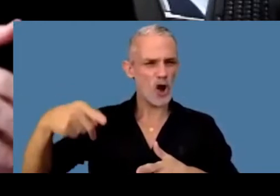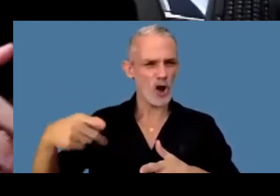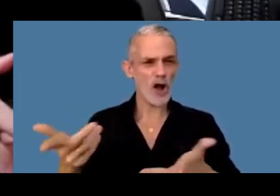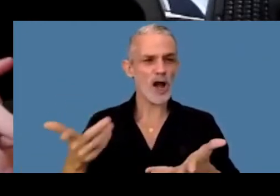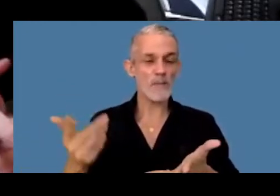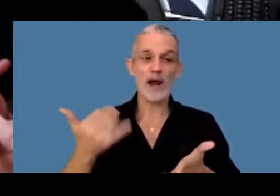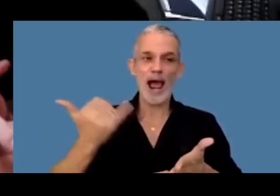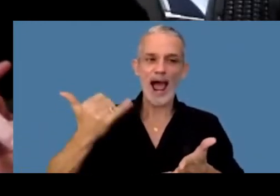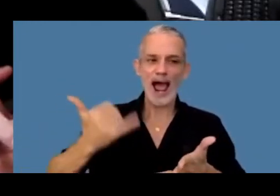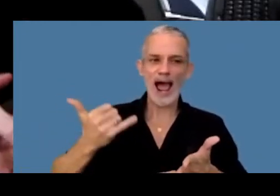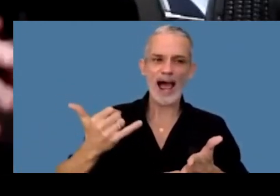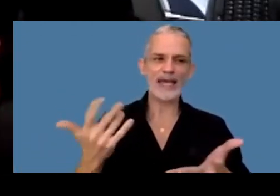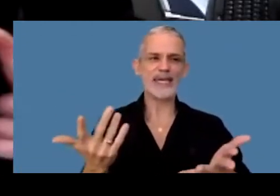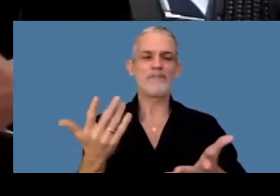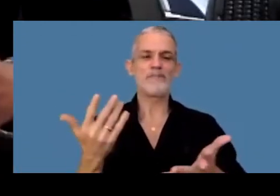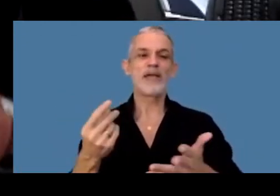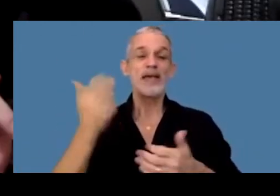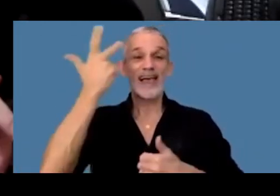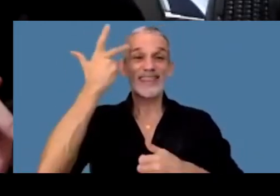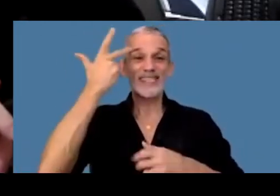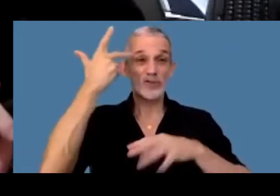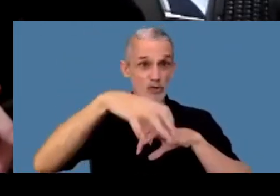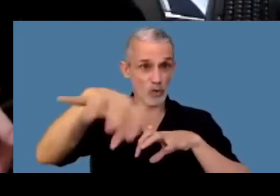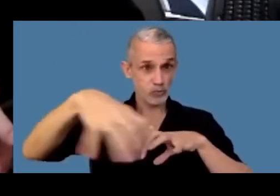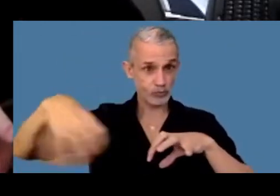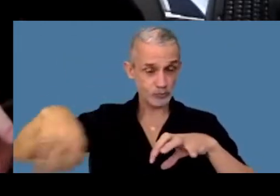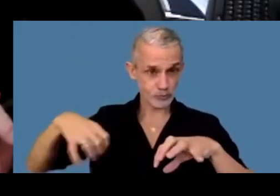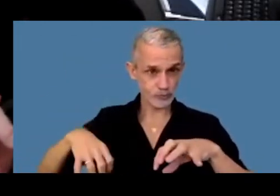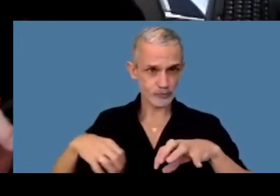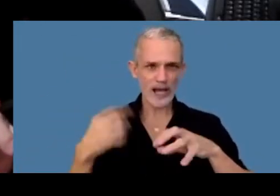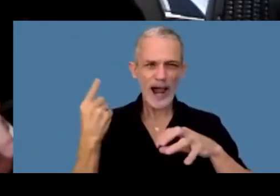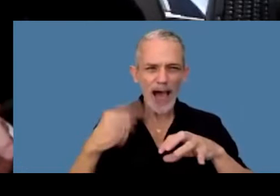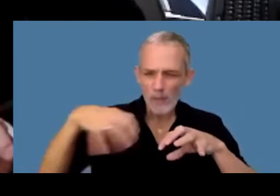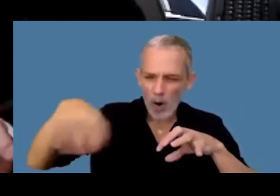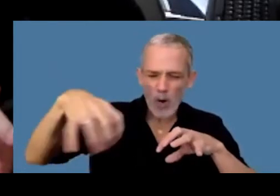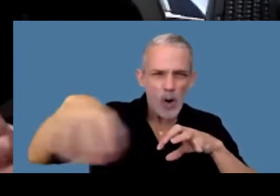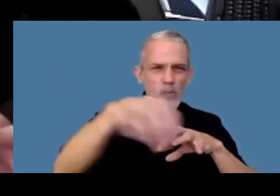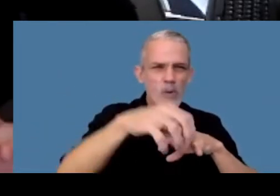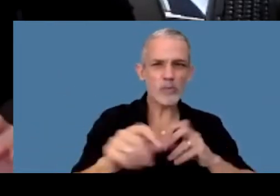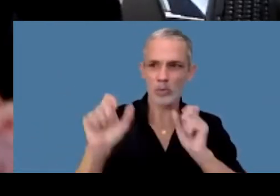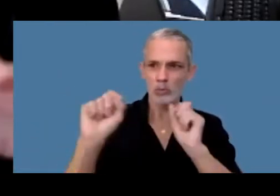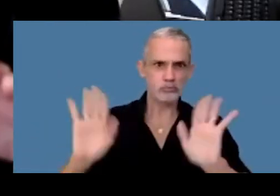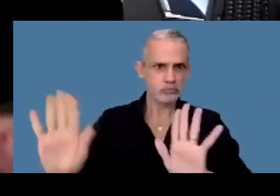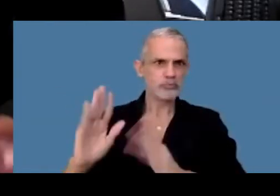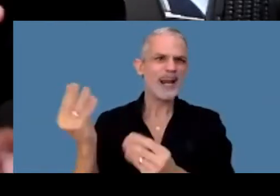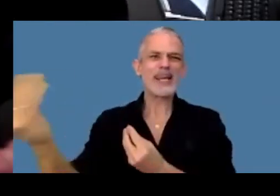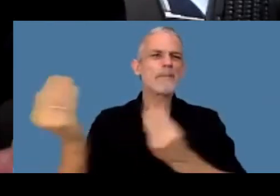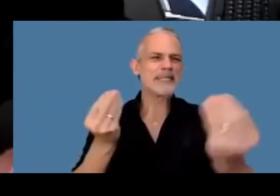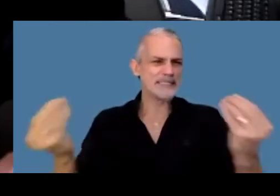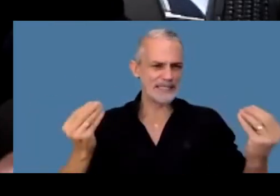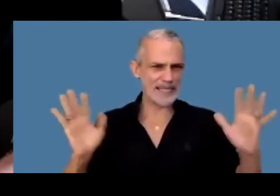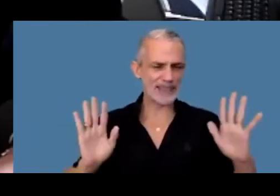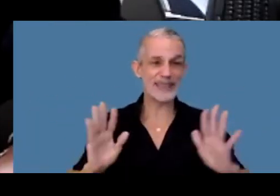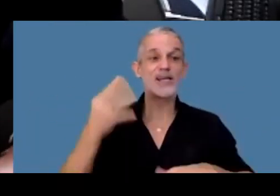hay 18 seccionales y en cada una de las seccionales se eligen sus propios representantes. Creo que el único, no digo que es el único, la